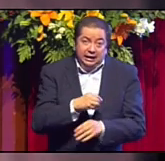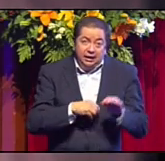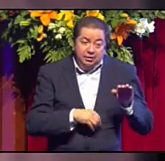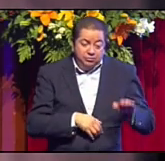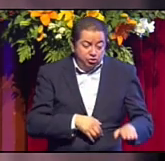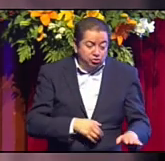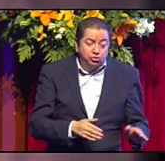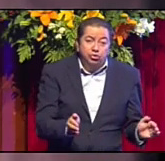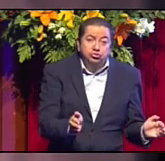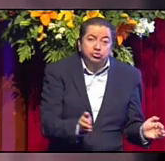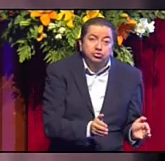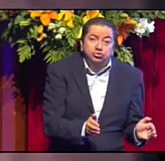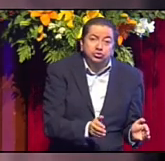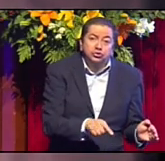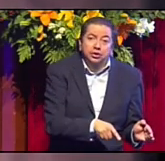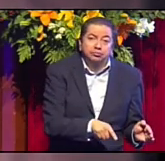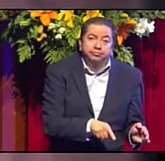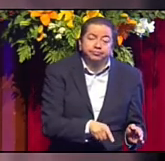cuatro patas